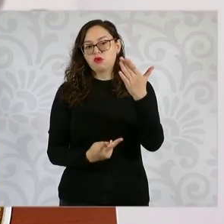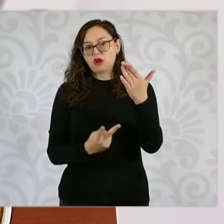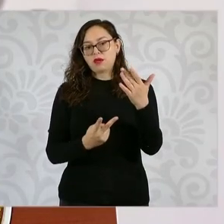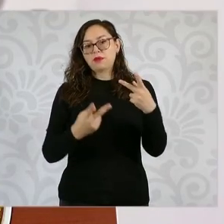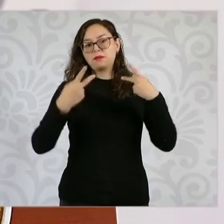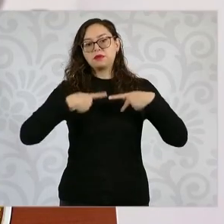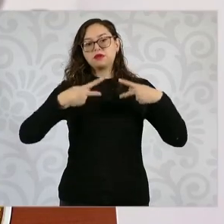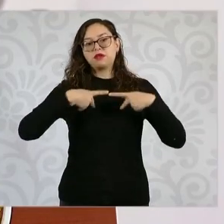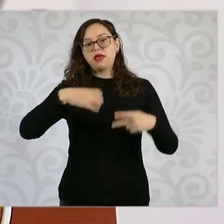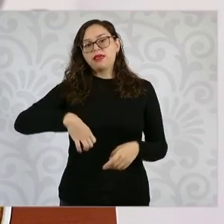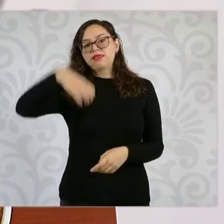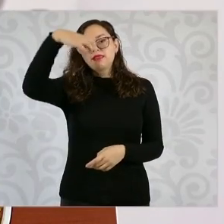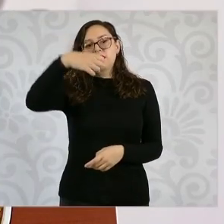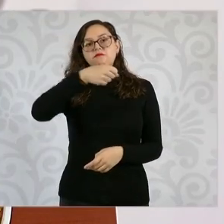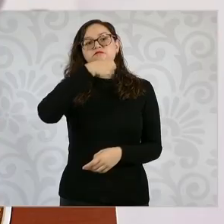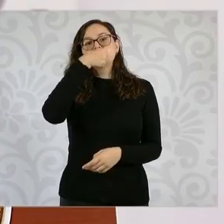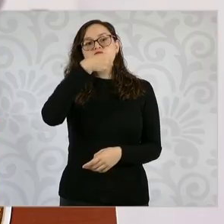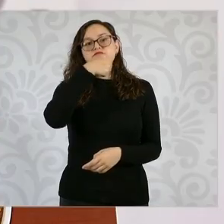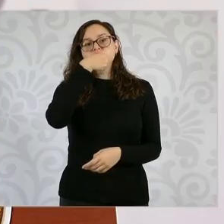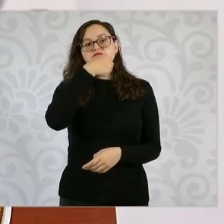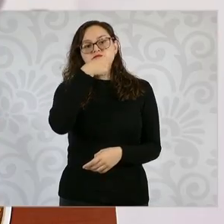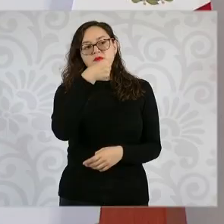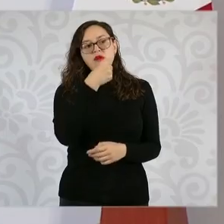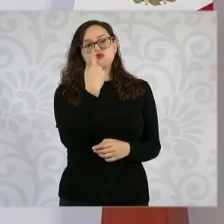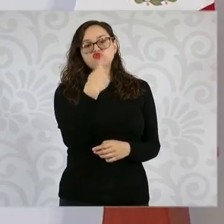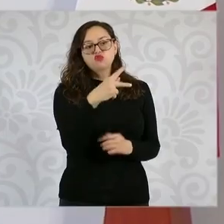y los adultos mayores. Siéntense, por favor.